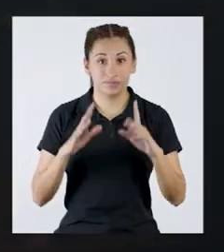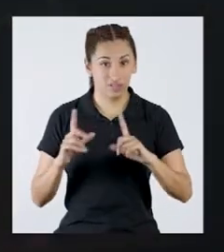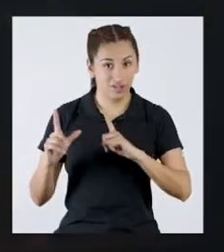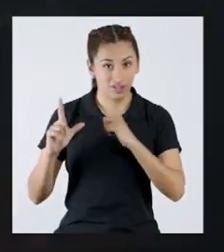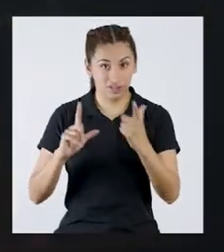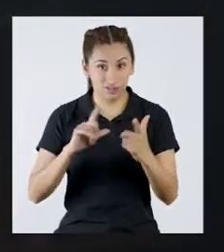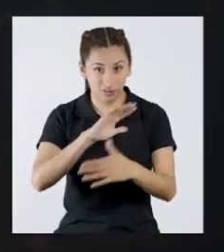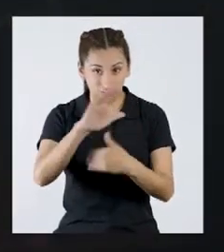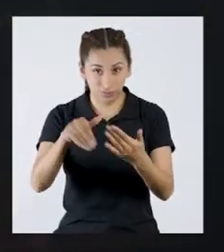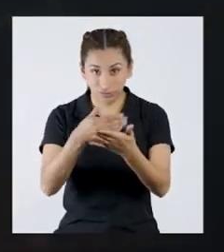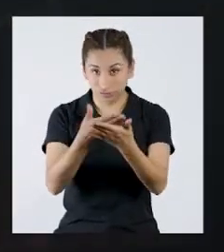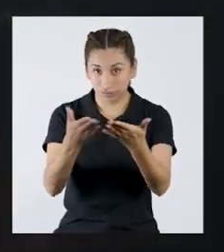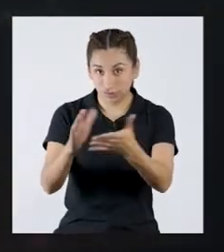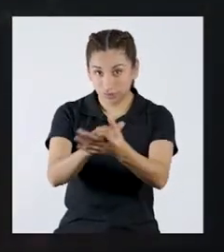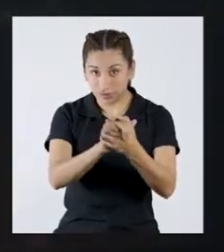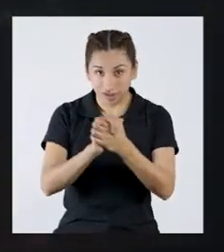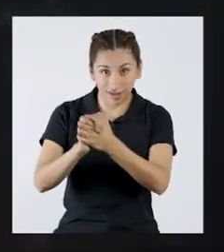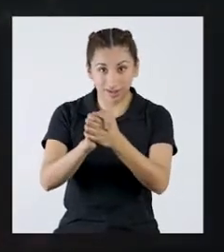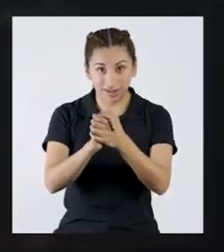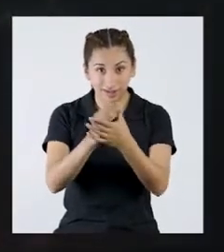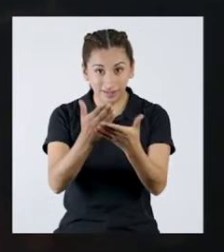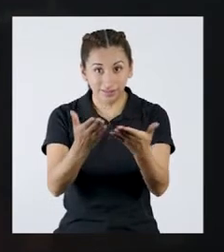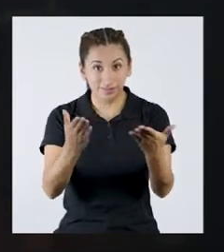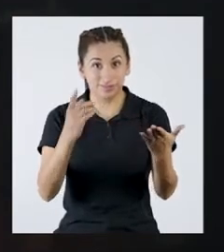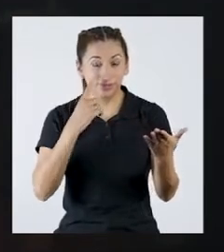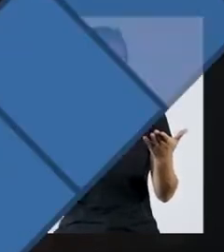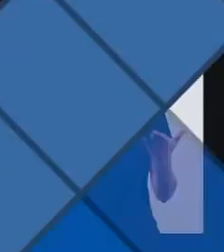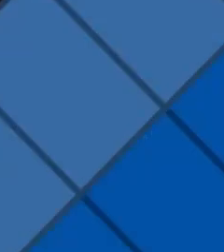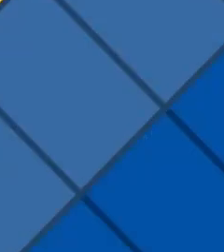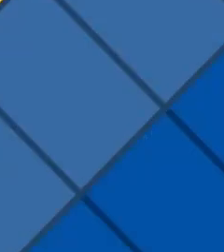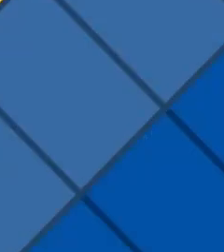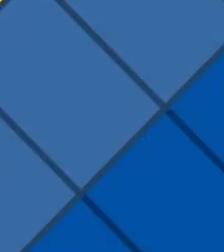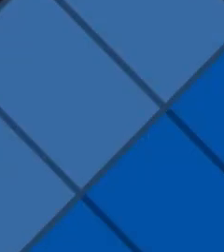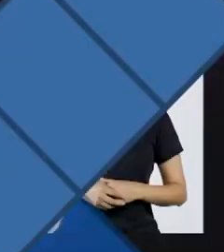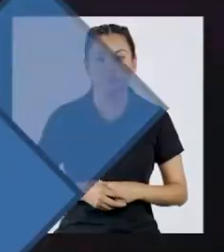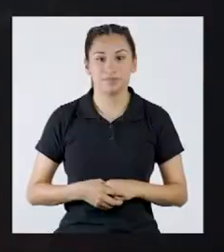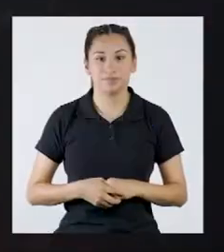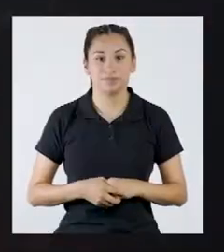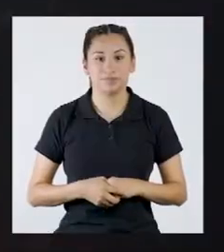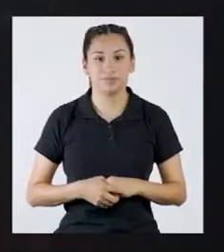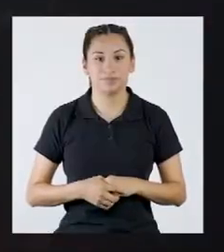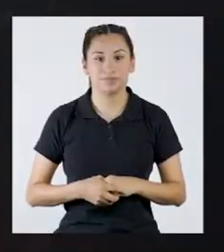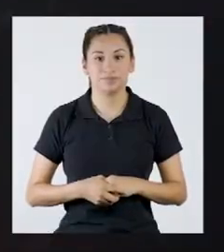¿Están listas y listos, amigas y amigos?